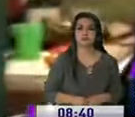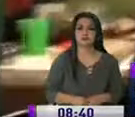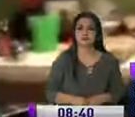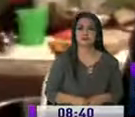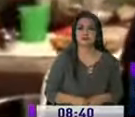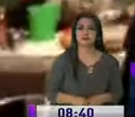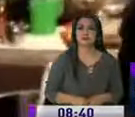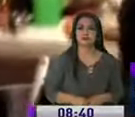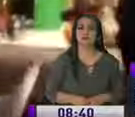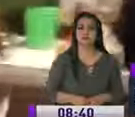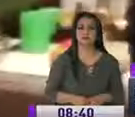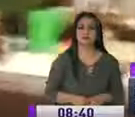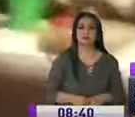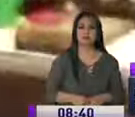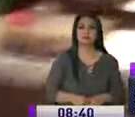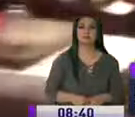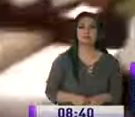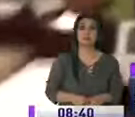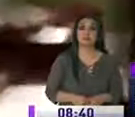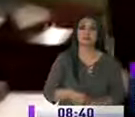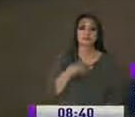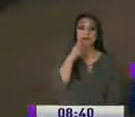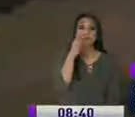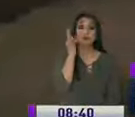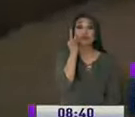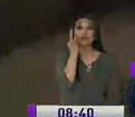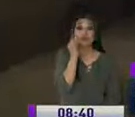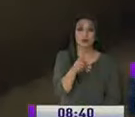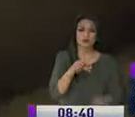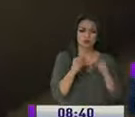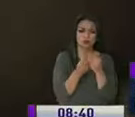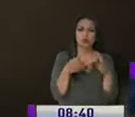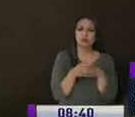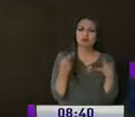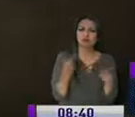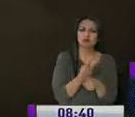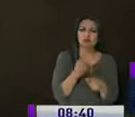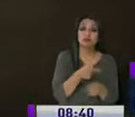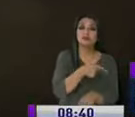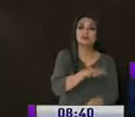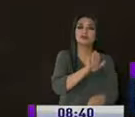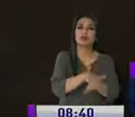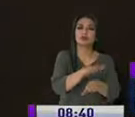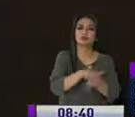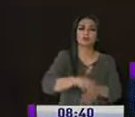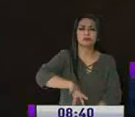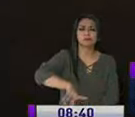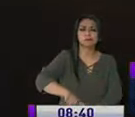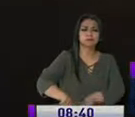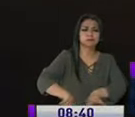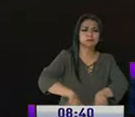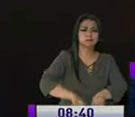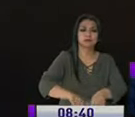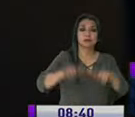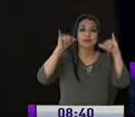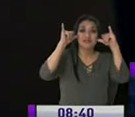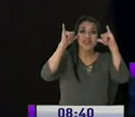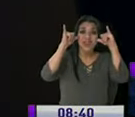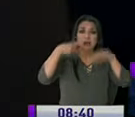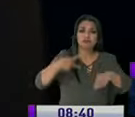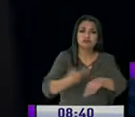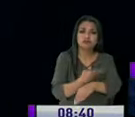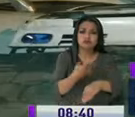esta calle para ir por la vía principal, que es la vía Nono, y poder llegar hasta el norte de la capital? Por aquí somos 3